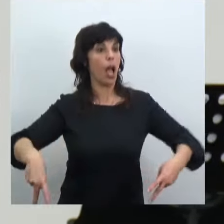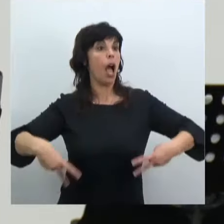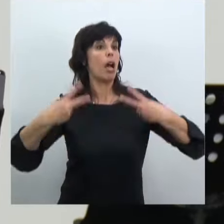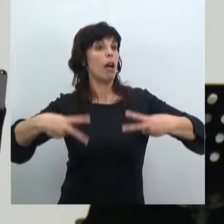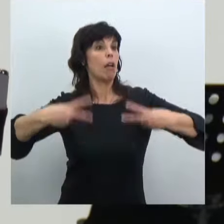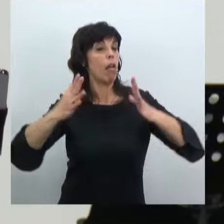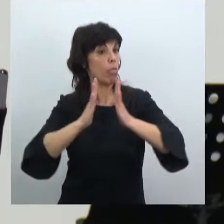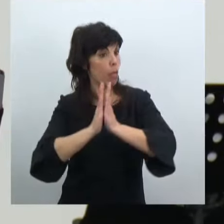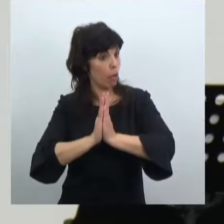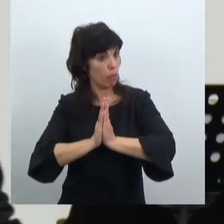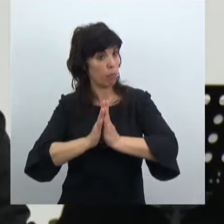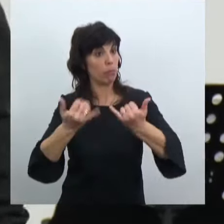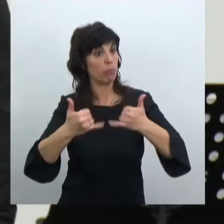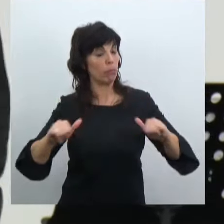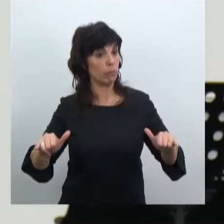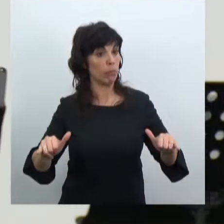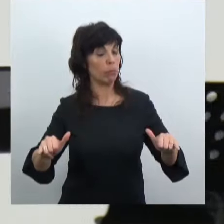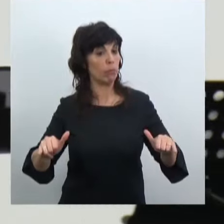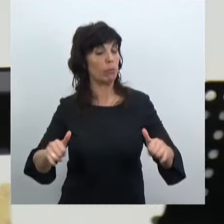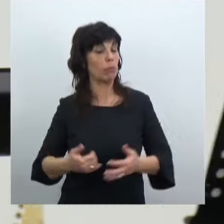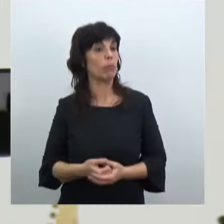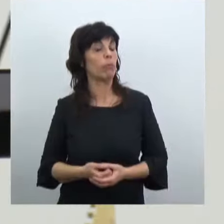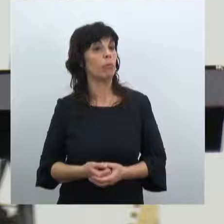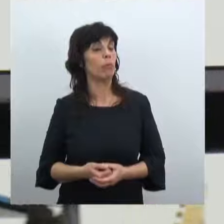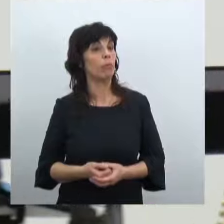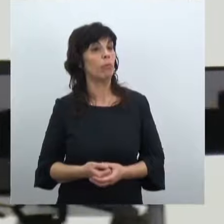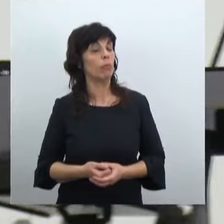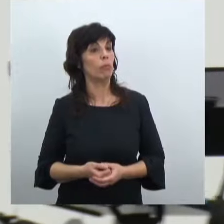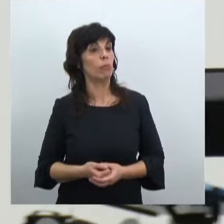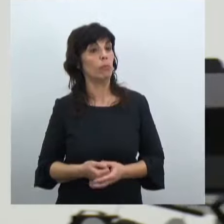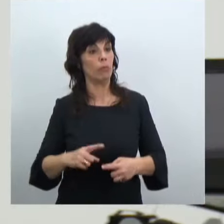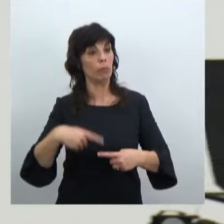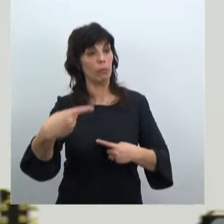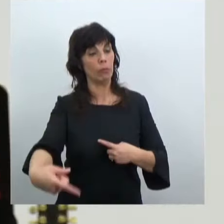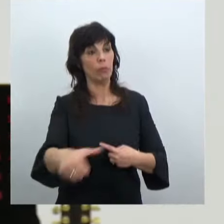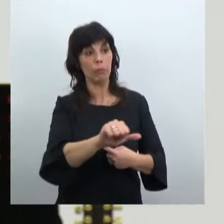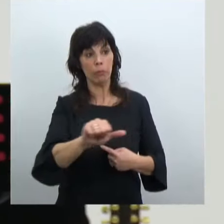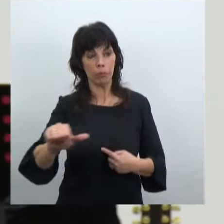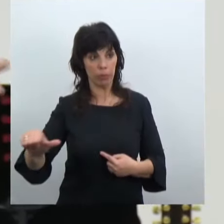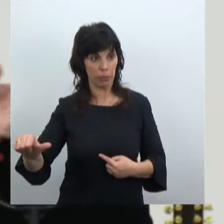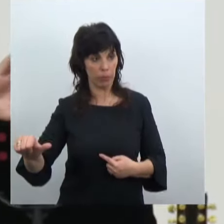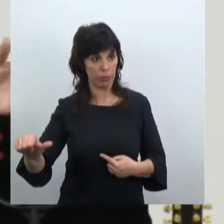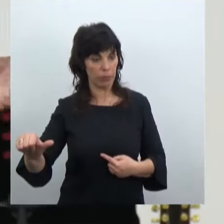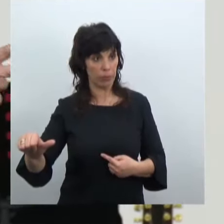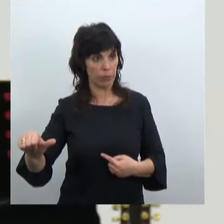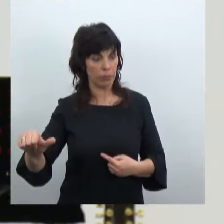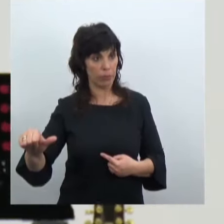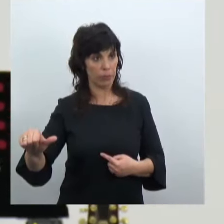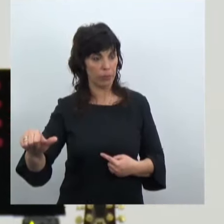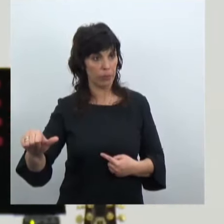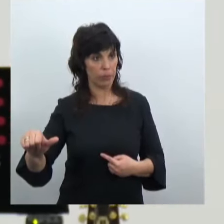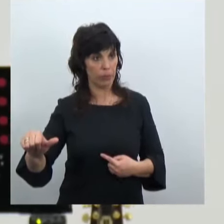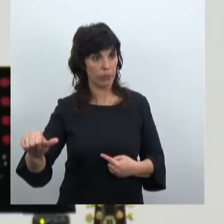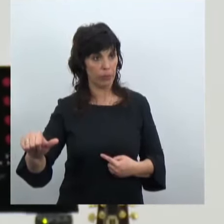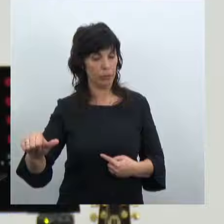Cena detrás del culto. Y tenemos la próxima semana, yo he dicho que las